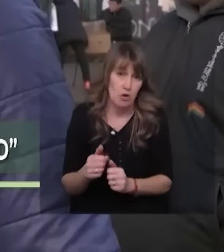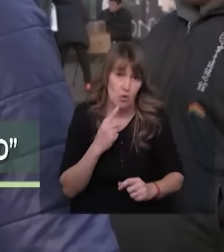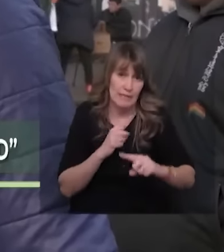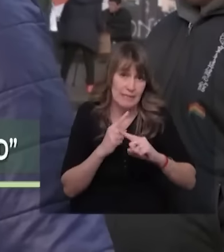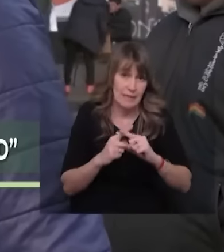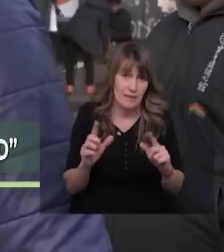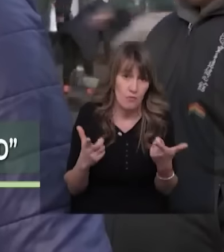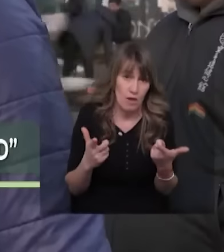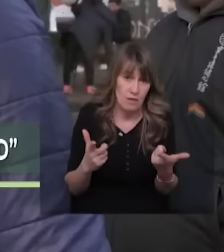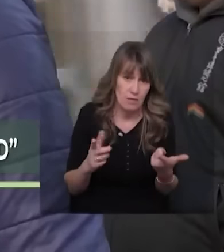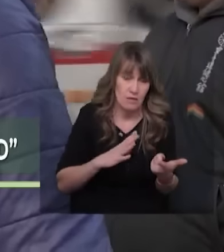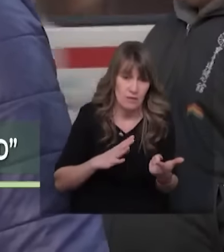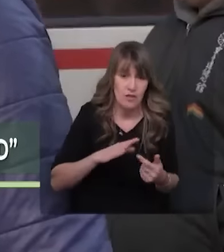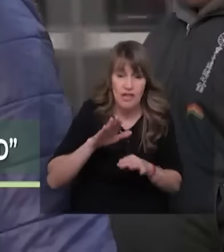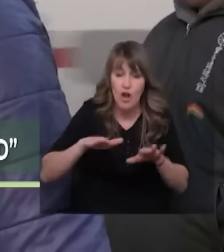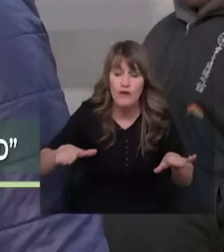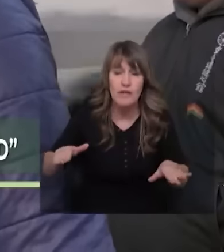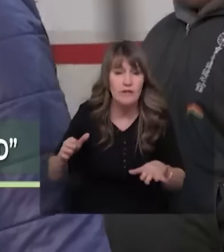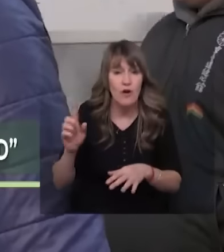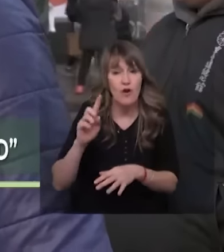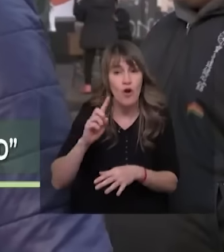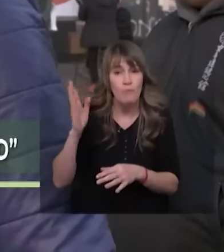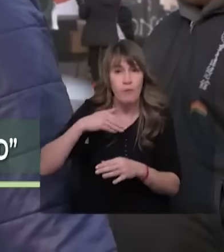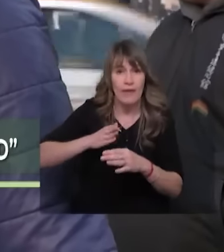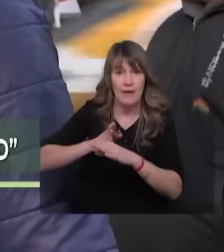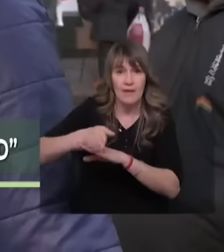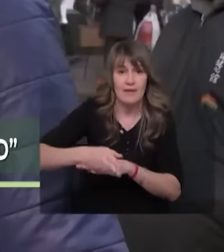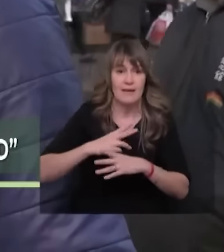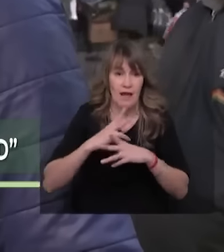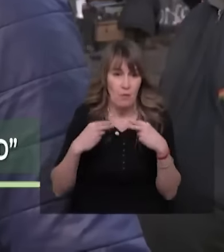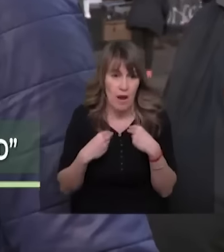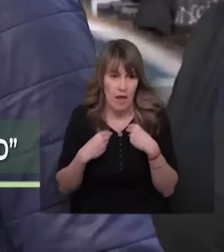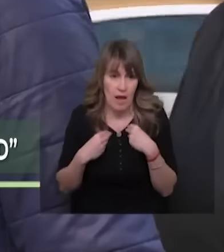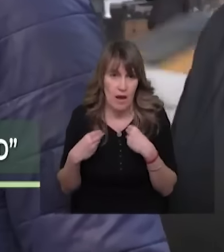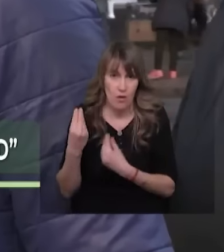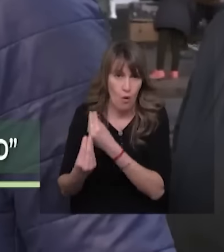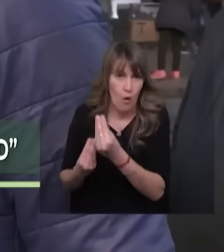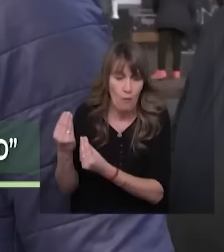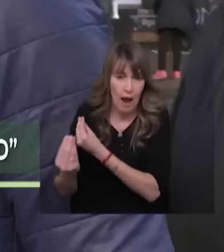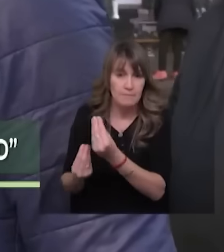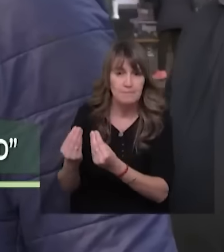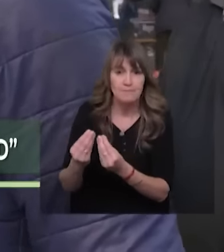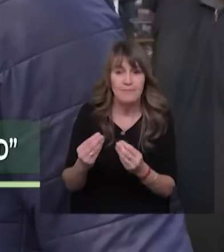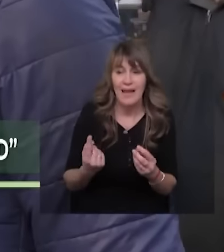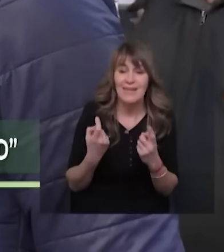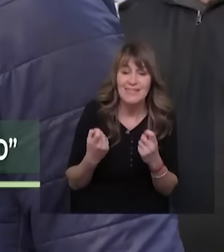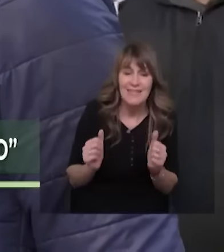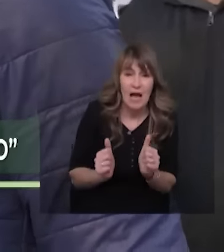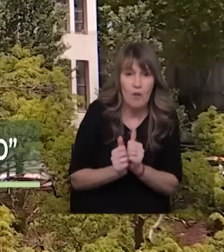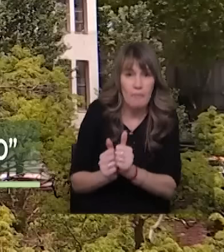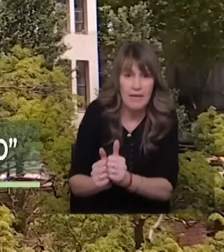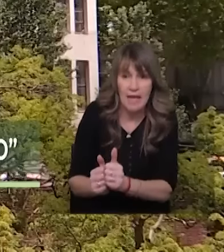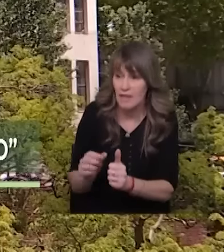este esos niños no están pudiendo acceder a a la escuela eh algunos a los que les piden acompañante y no tienen no los dejan